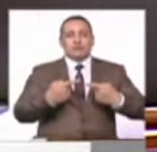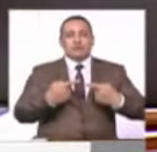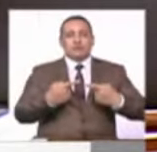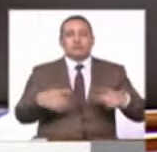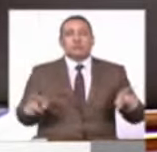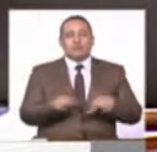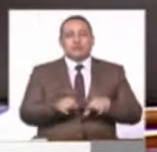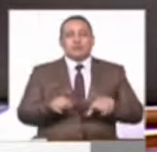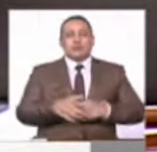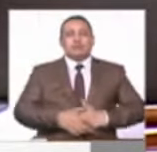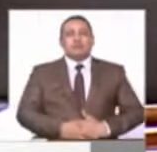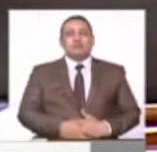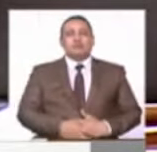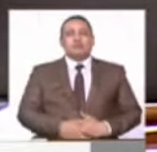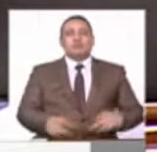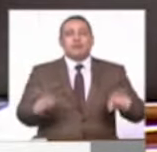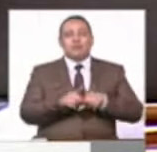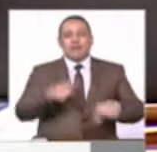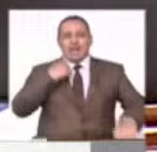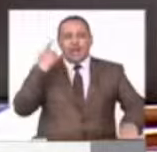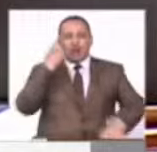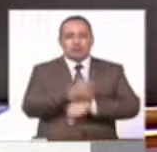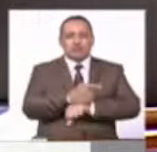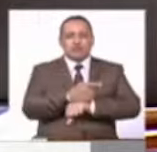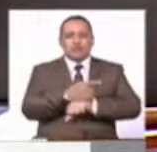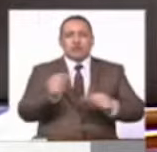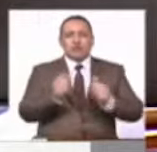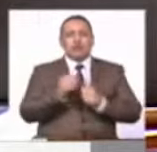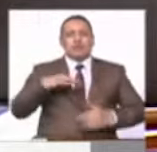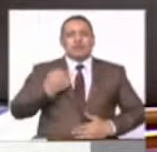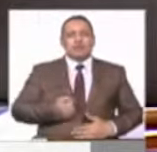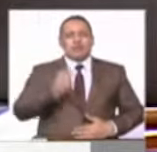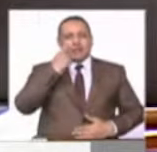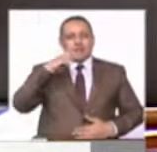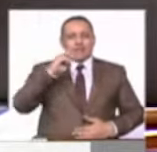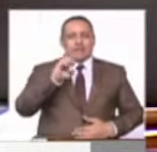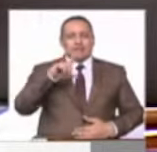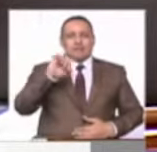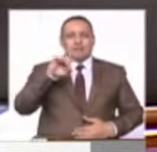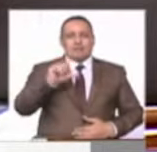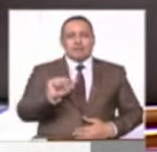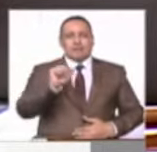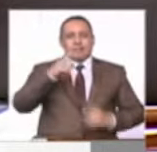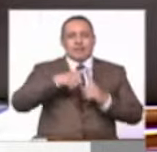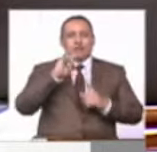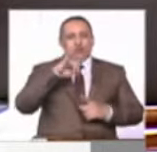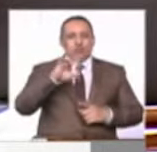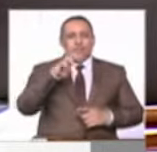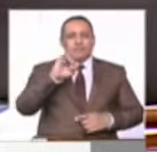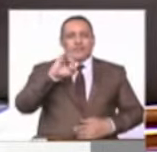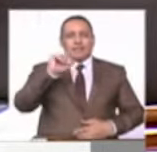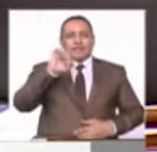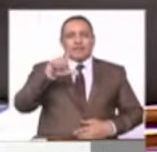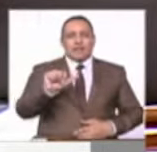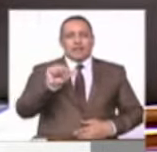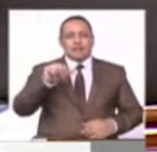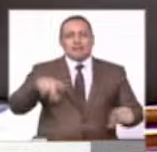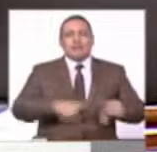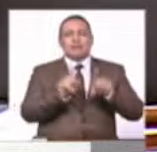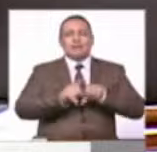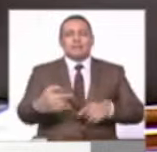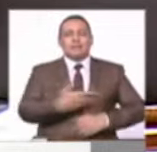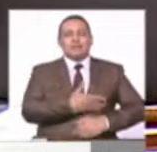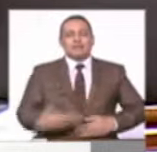lo siguiente acusar a la señora Imelda Julia tumialán pinto presidenta de la